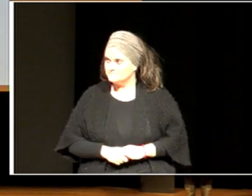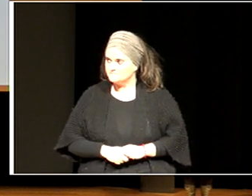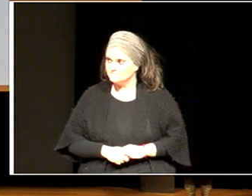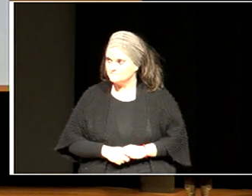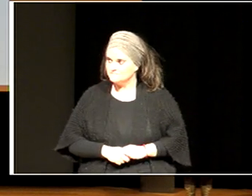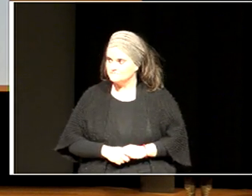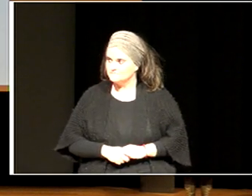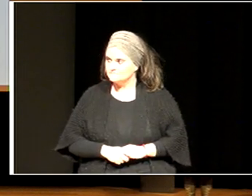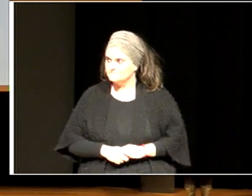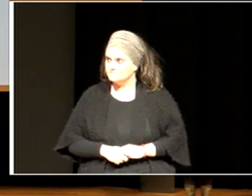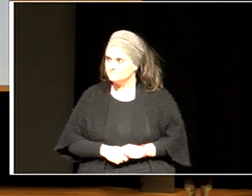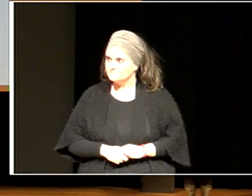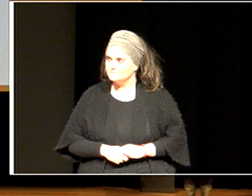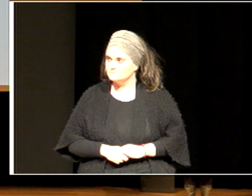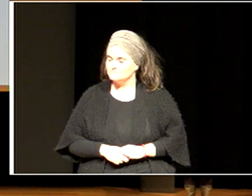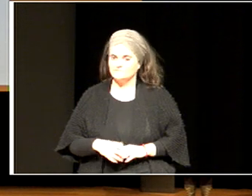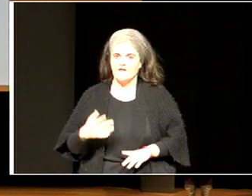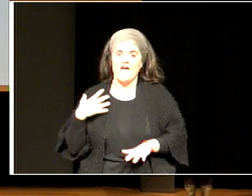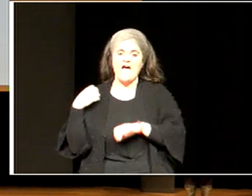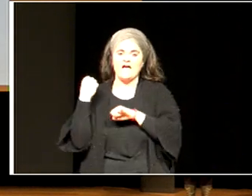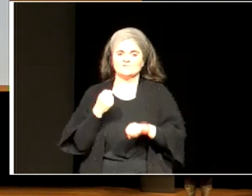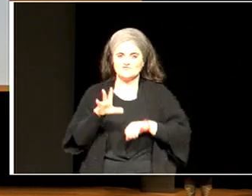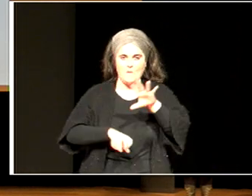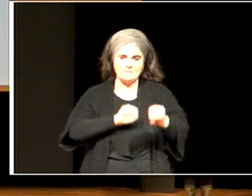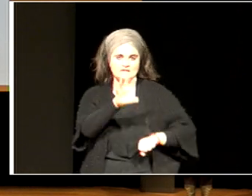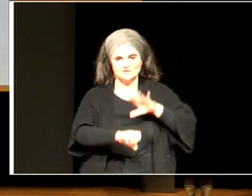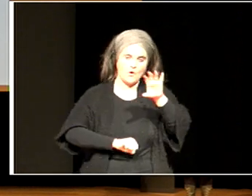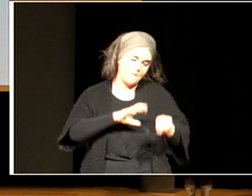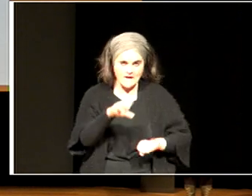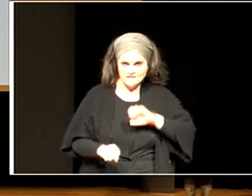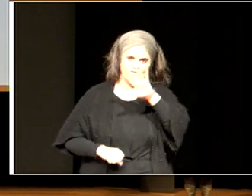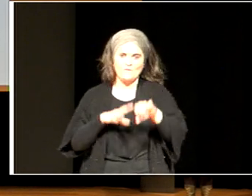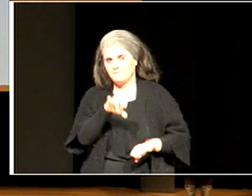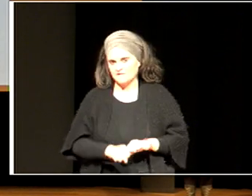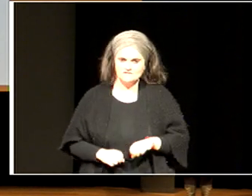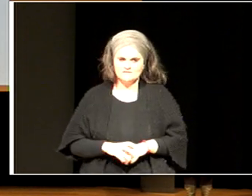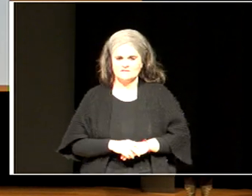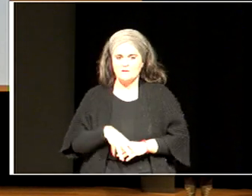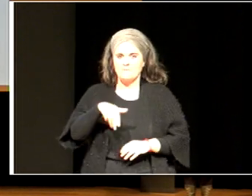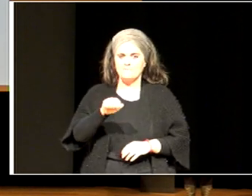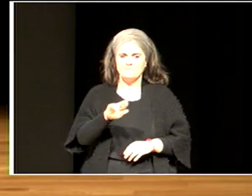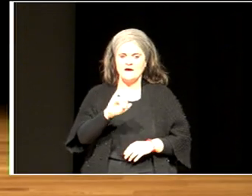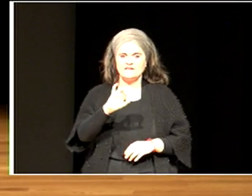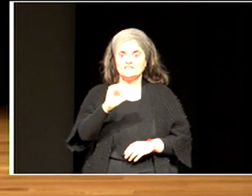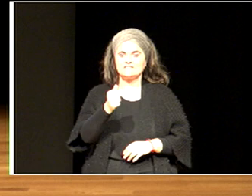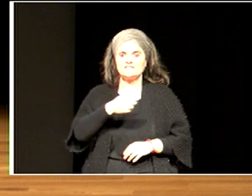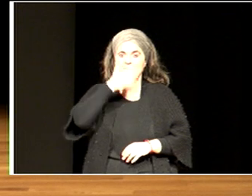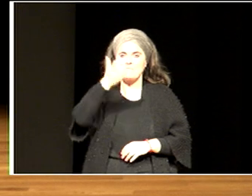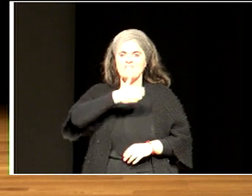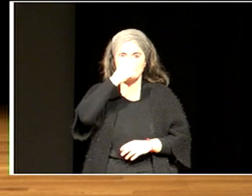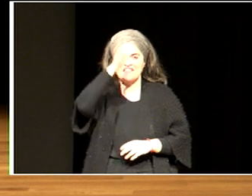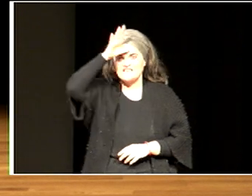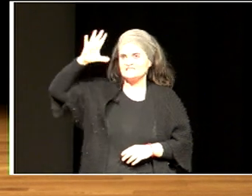y lleva años comprando manzanas marisa está deles manzanes hasta